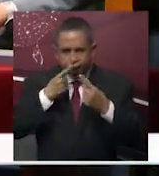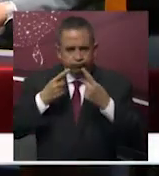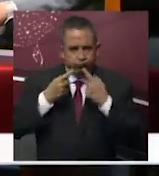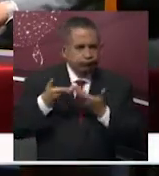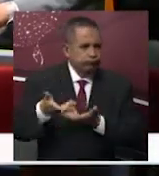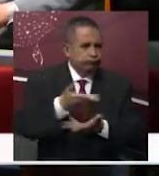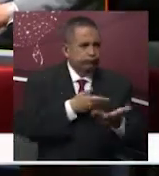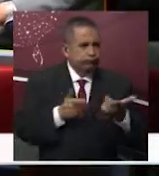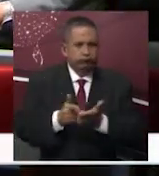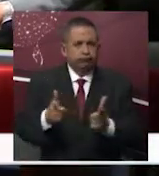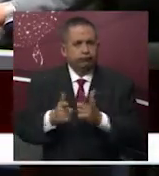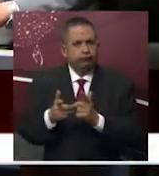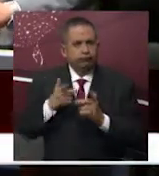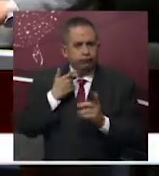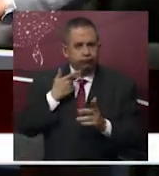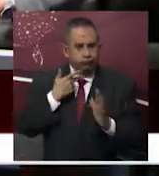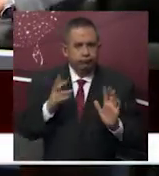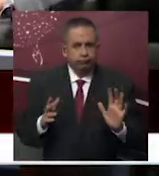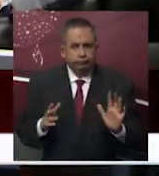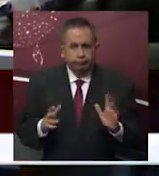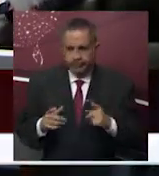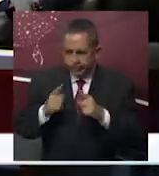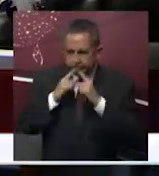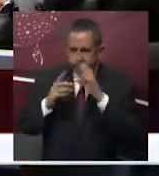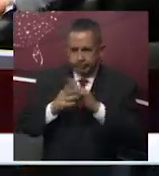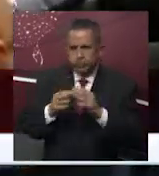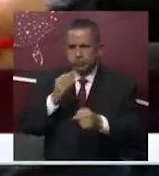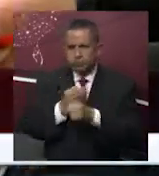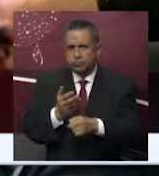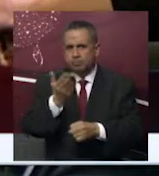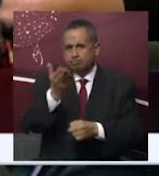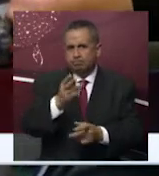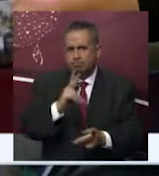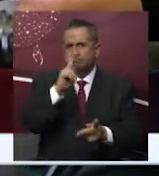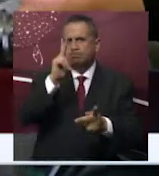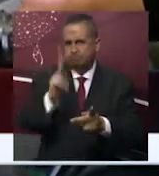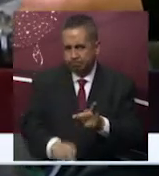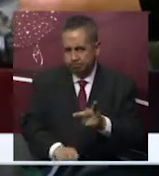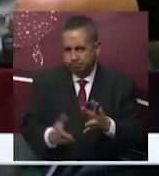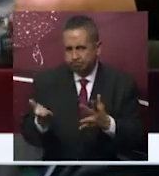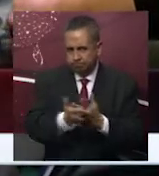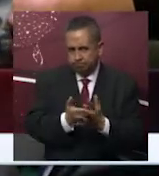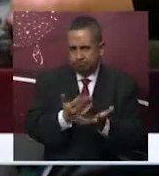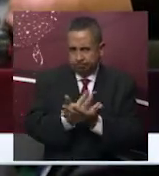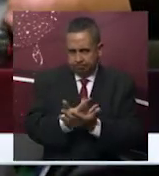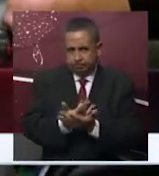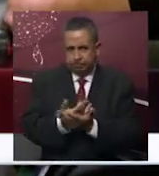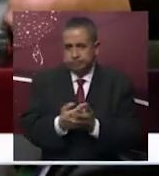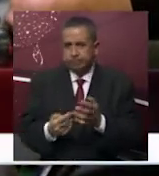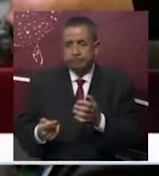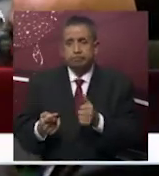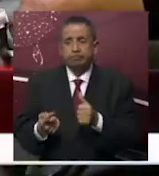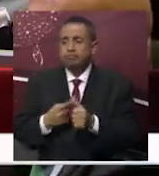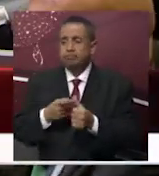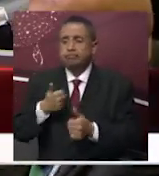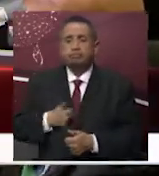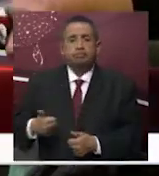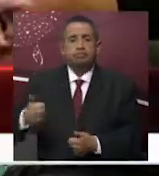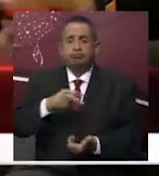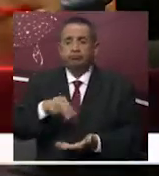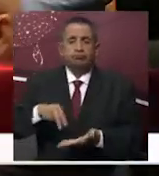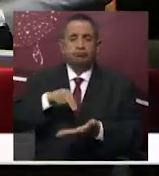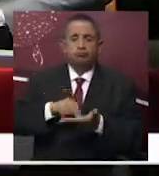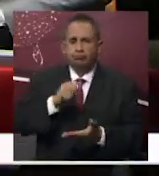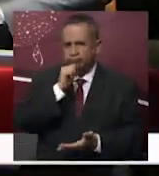grupos parlamentarios, se estableciera, solicito una moción suspensiva antes del posicionamiento de cada uno